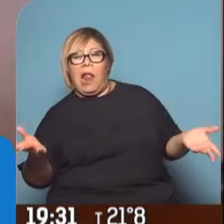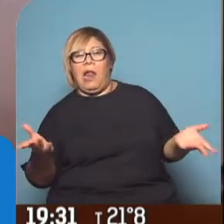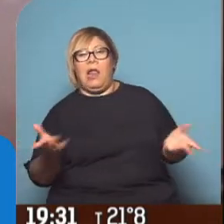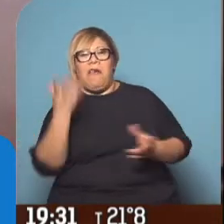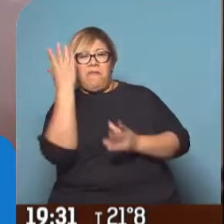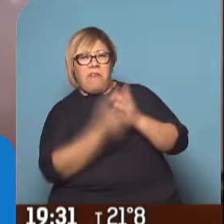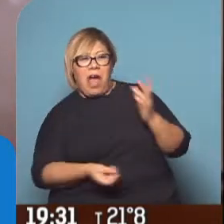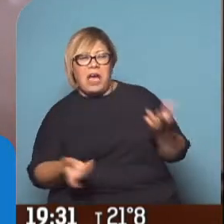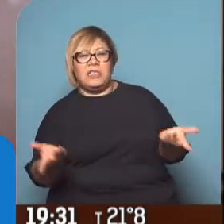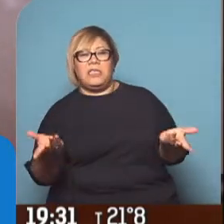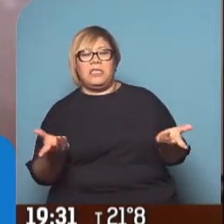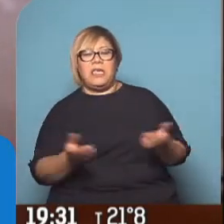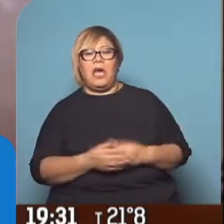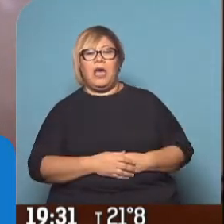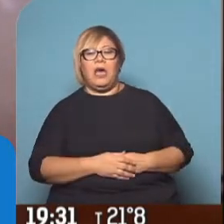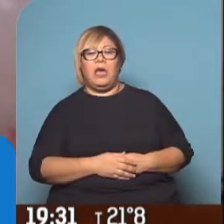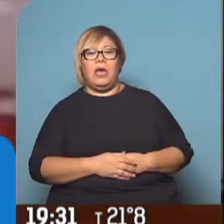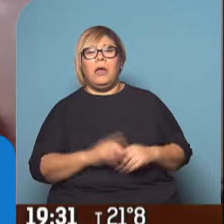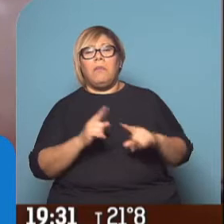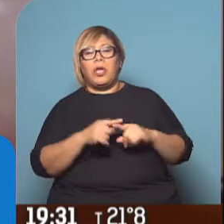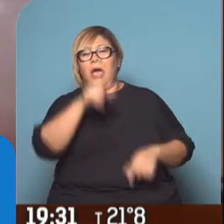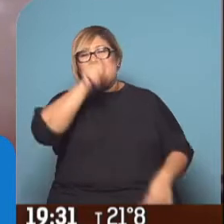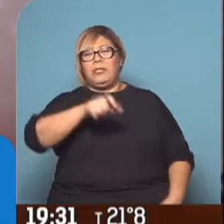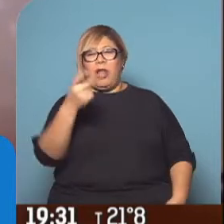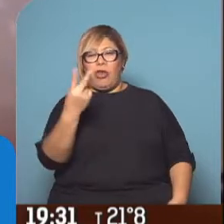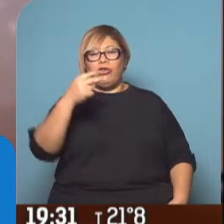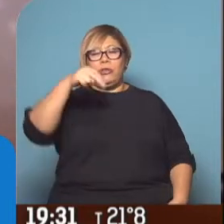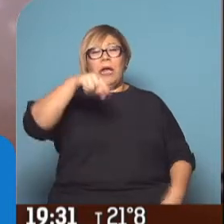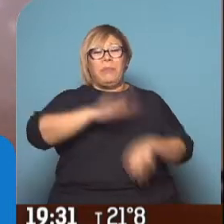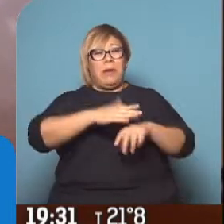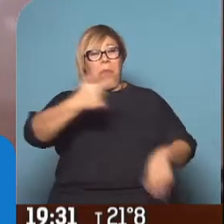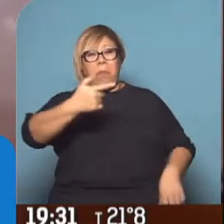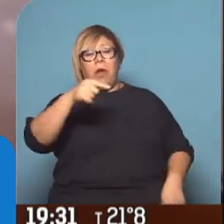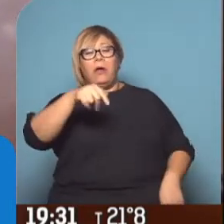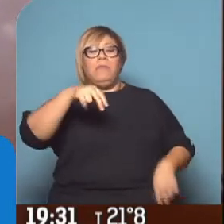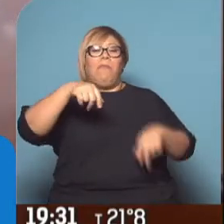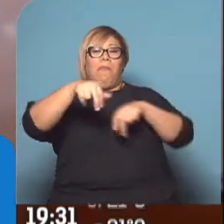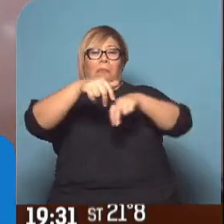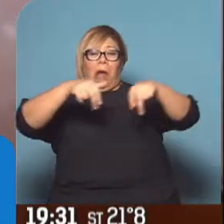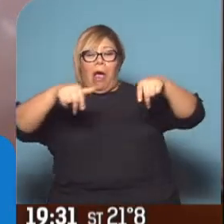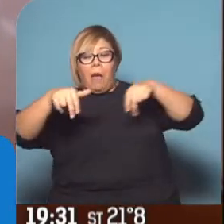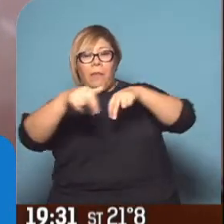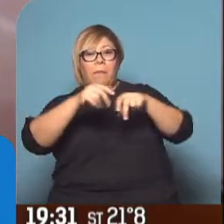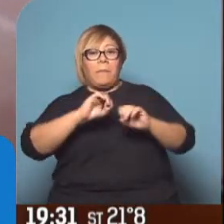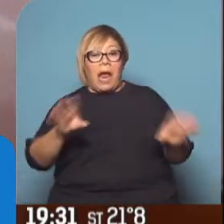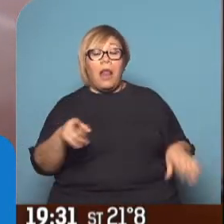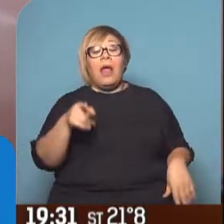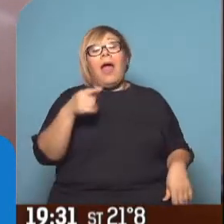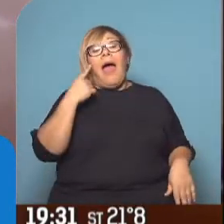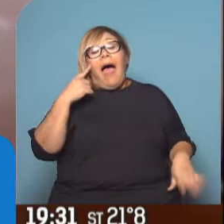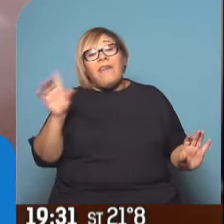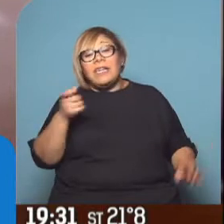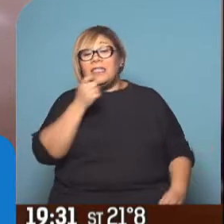Que veíamos en cuanto a cómo se movilizaban. El núcleo será pensar si esa persona pudo haber estado en tal